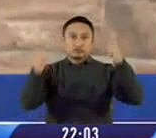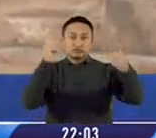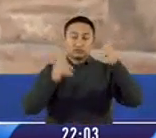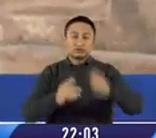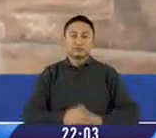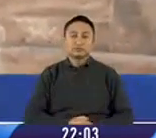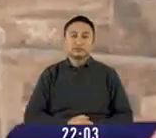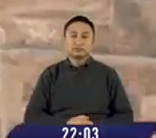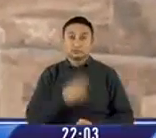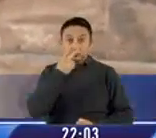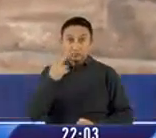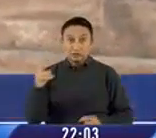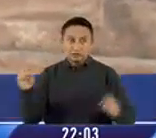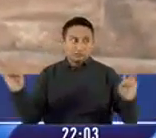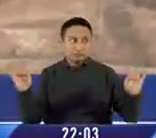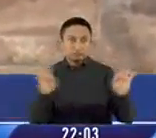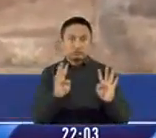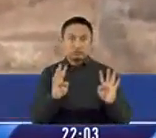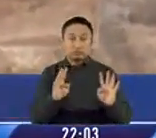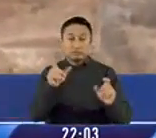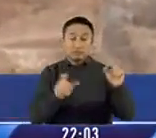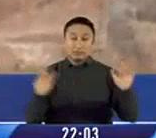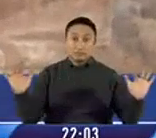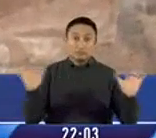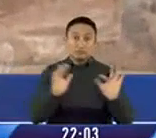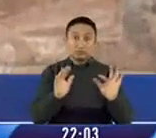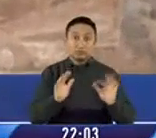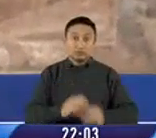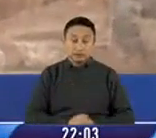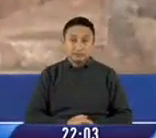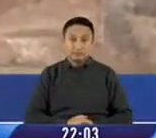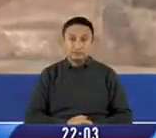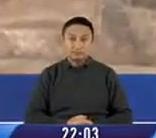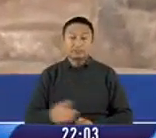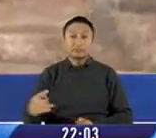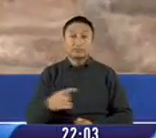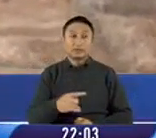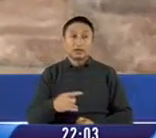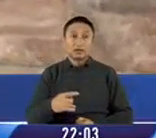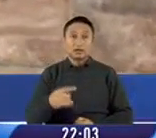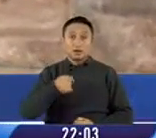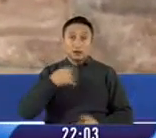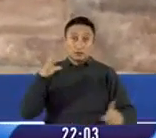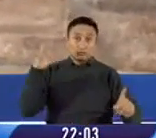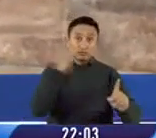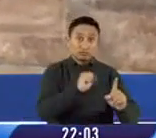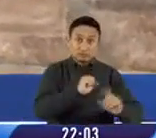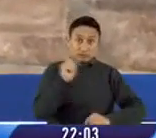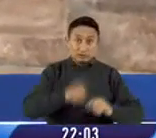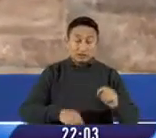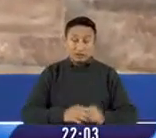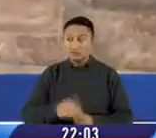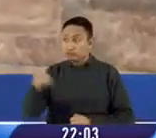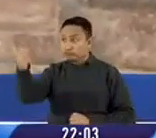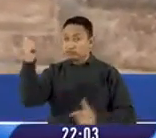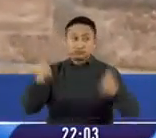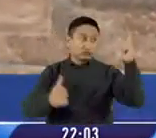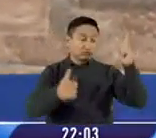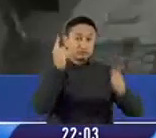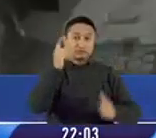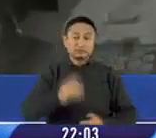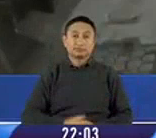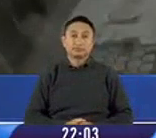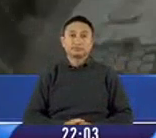nos vieron que salimos un montón de gente y para que no nos acerquemos en ellos se pegaron 2